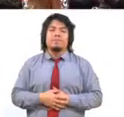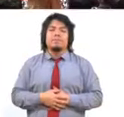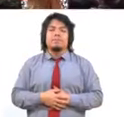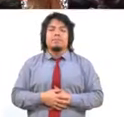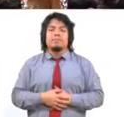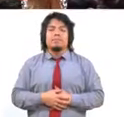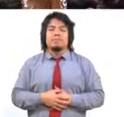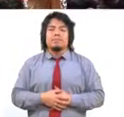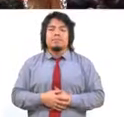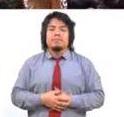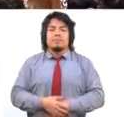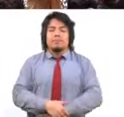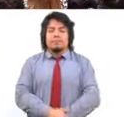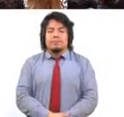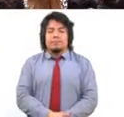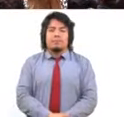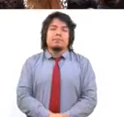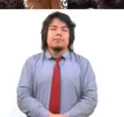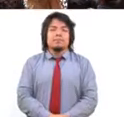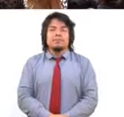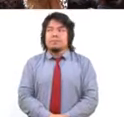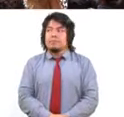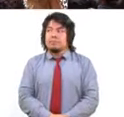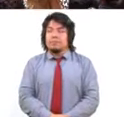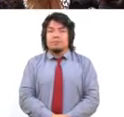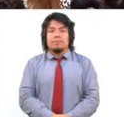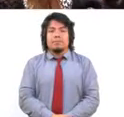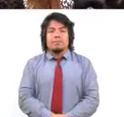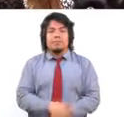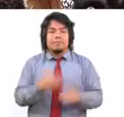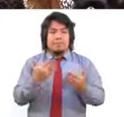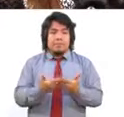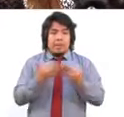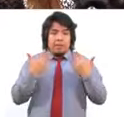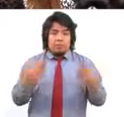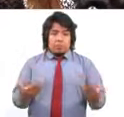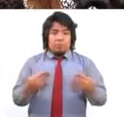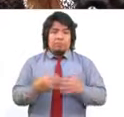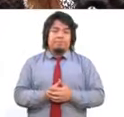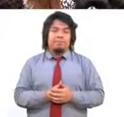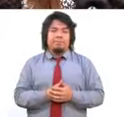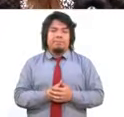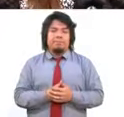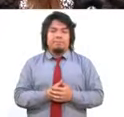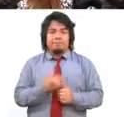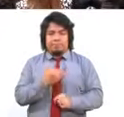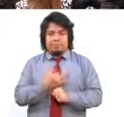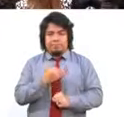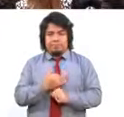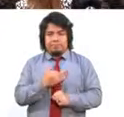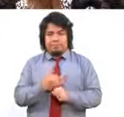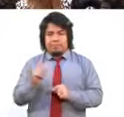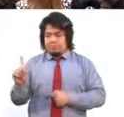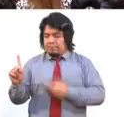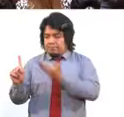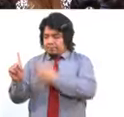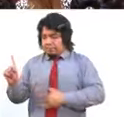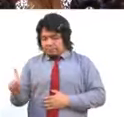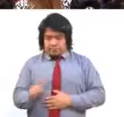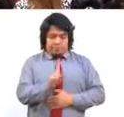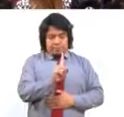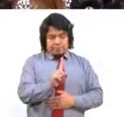A continuación, Escuchemos el mensaje que nos dirige la